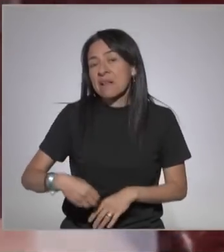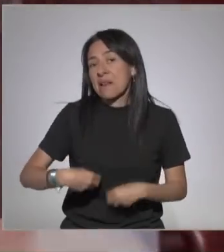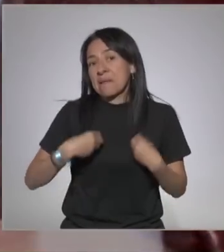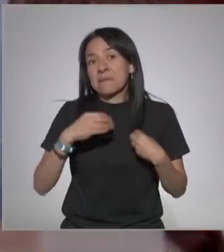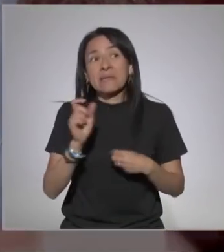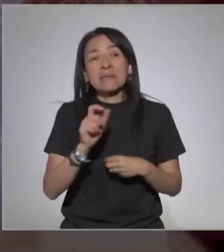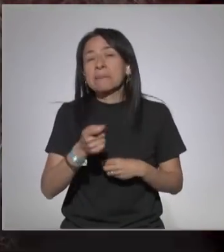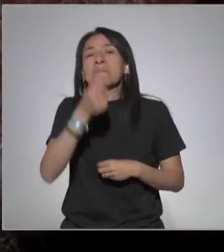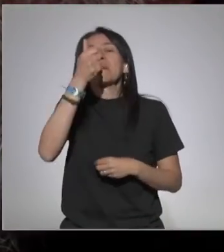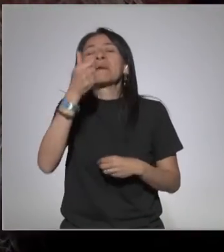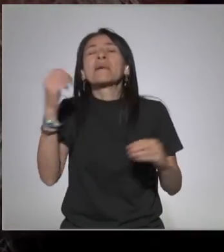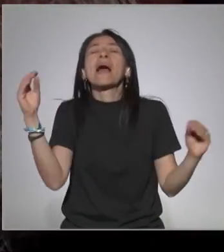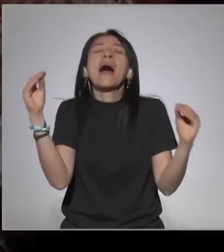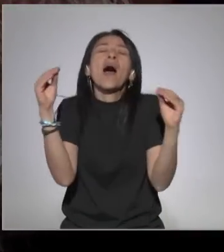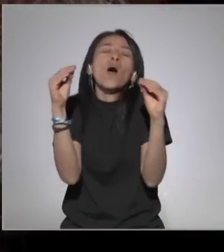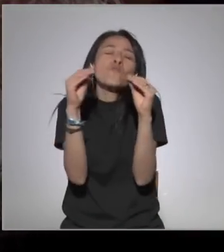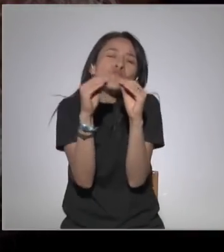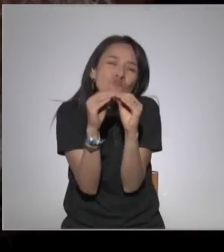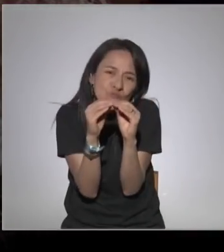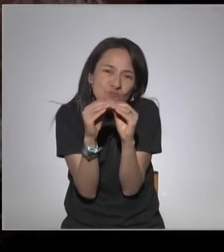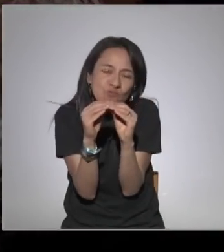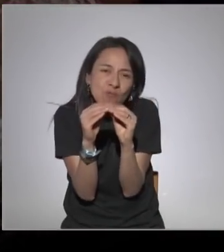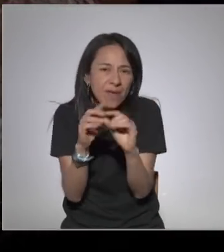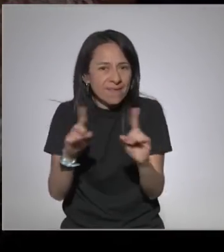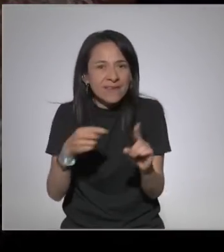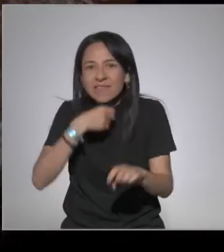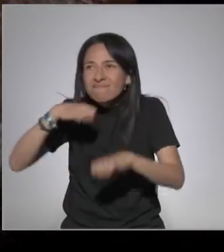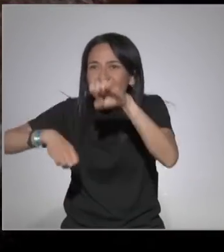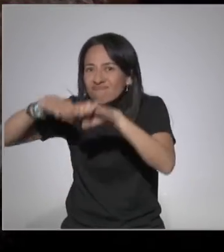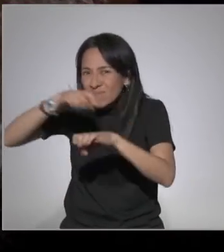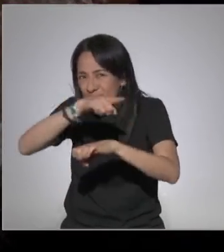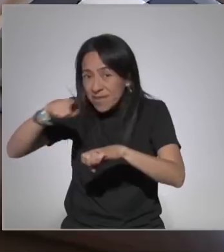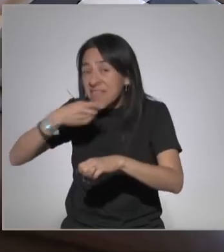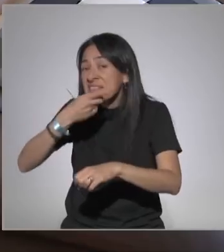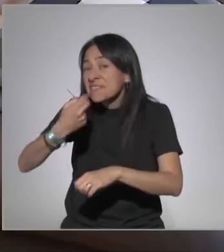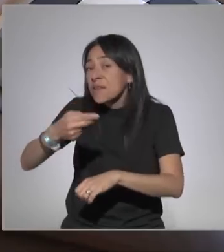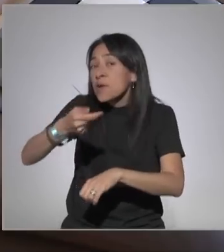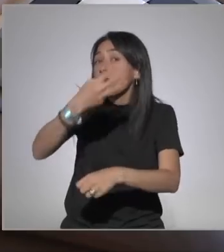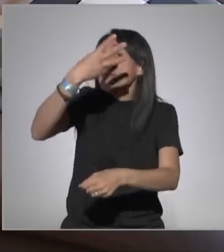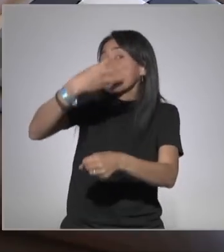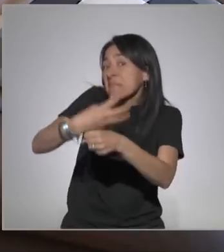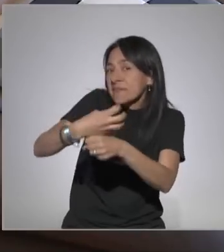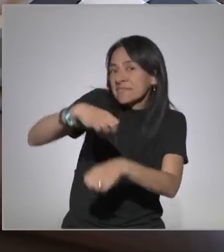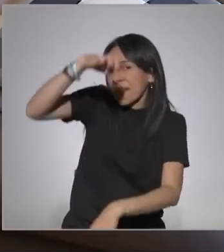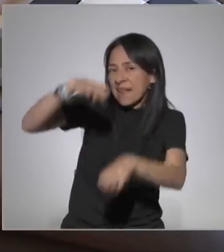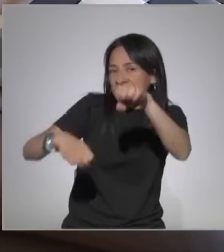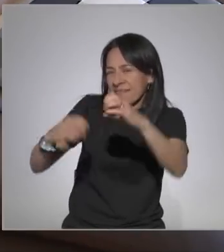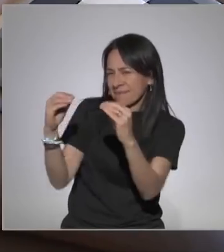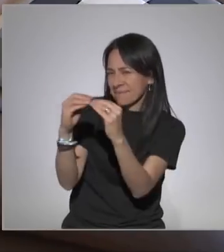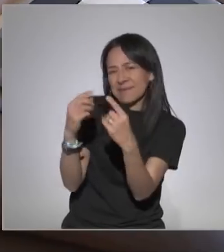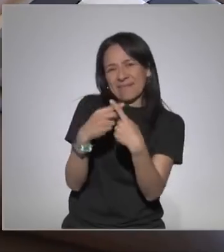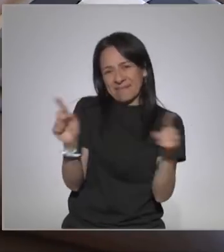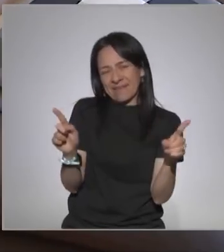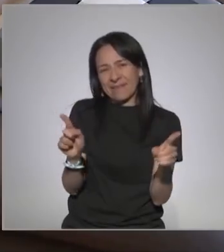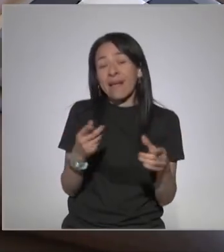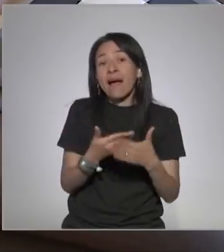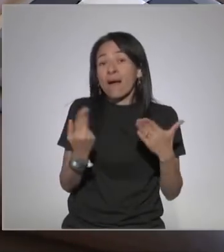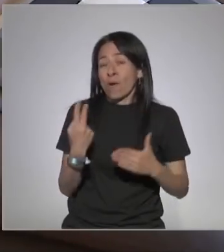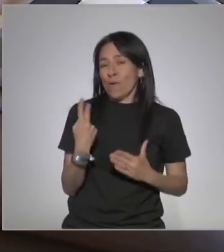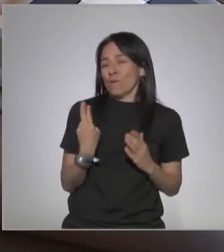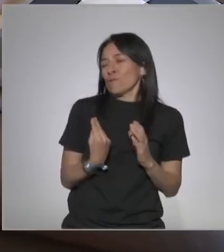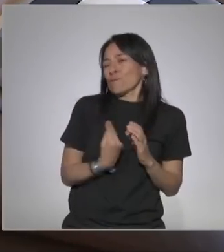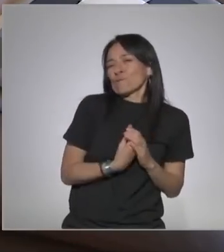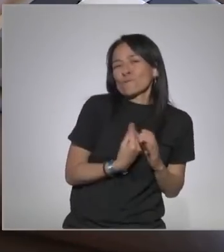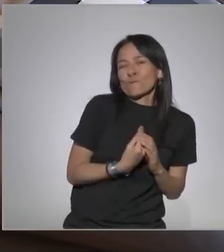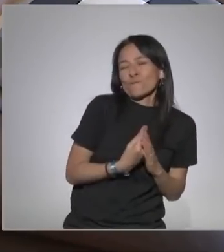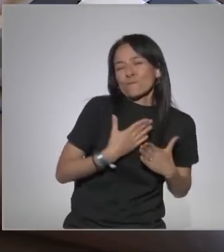vez que se dan un beso que cuando son de la tercera edad, como bien lo llaman ustedes. La intimidad es una manera muy precisa,